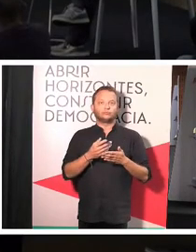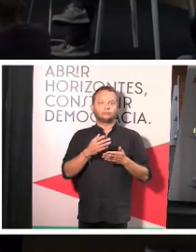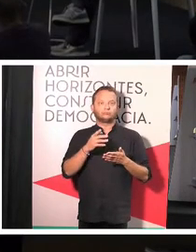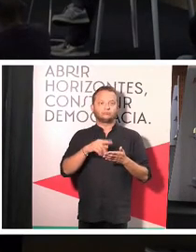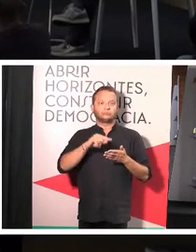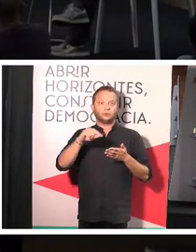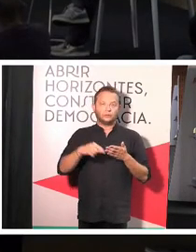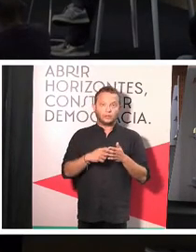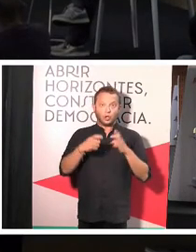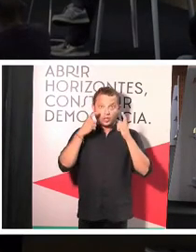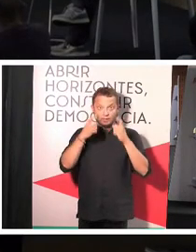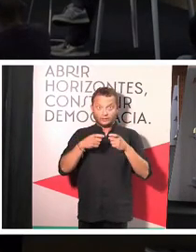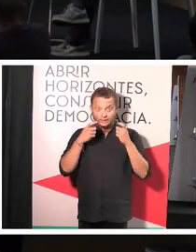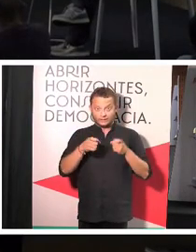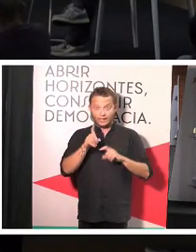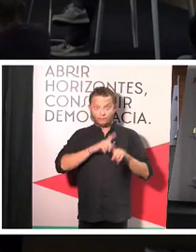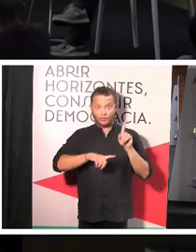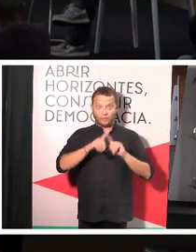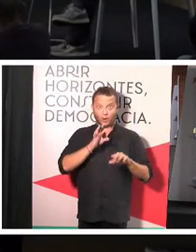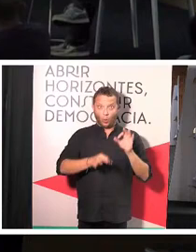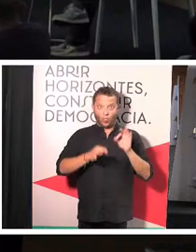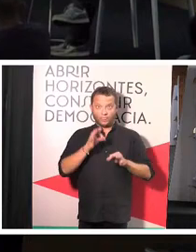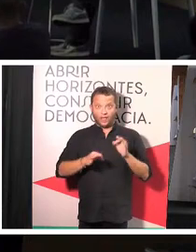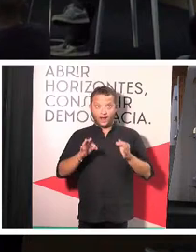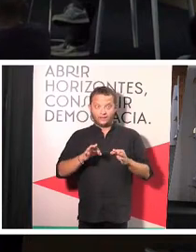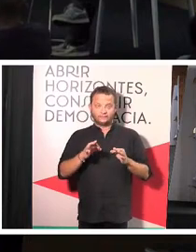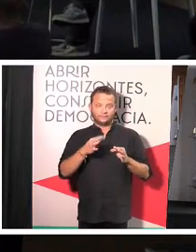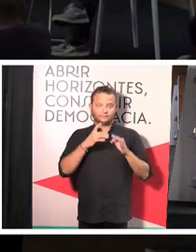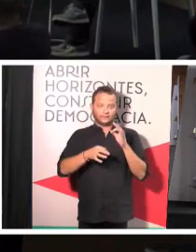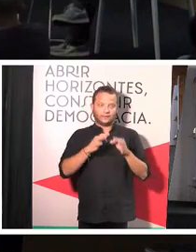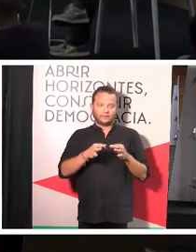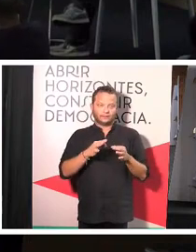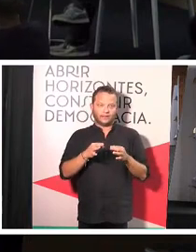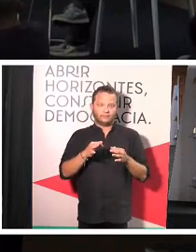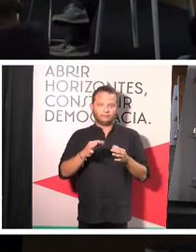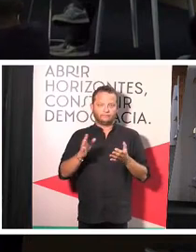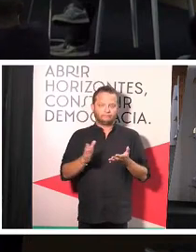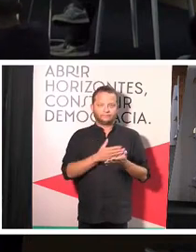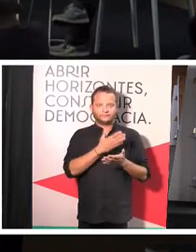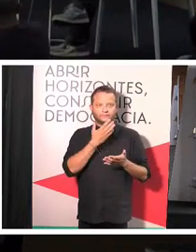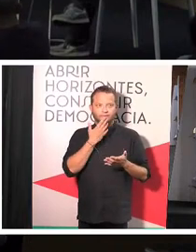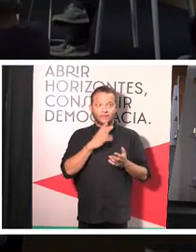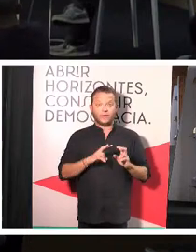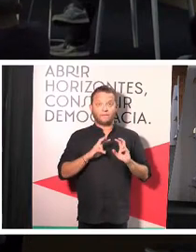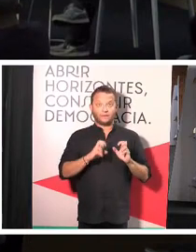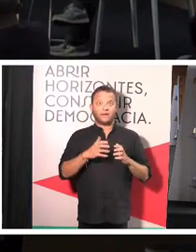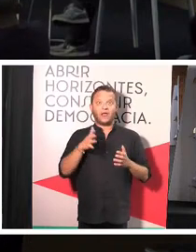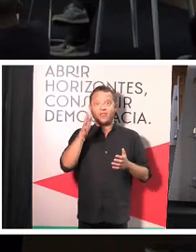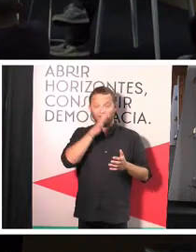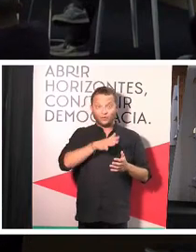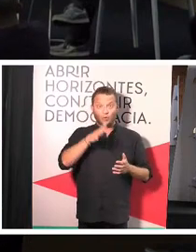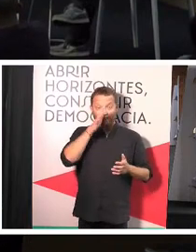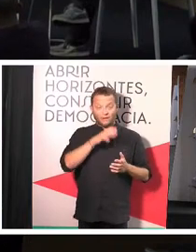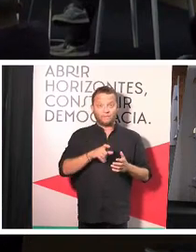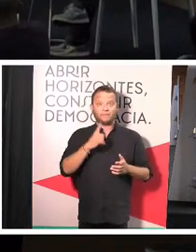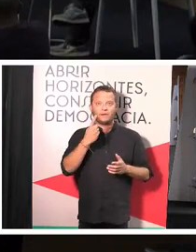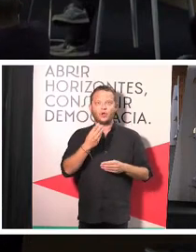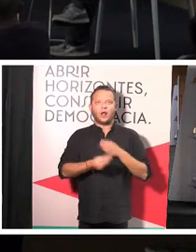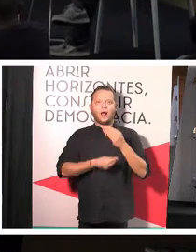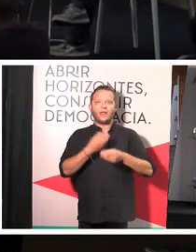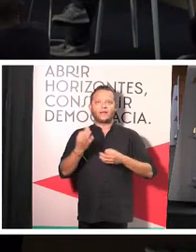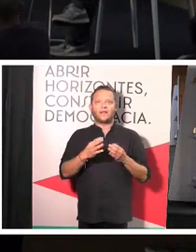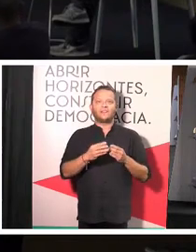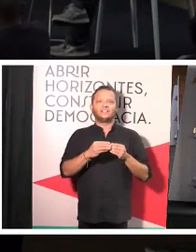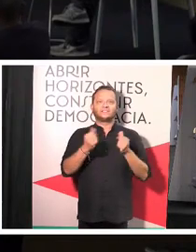del cual intentará eludir un poco los problemas judiciales que se le empiezan a venir a partir de las primeras denuncias, y también lo primero que hará es